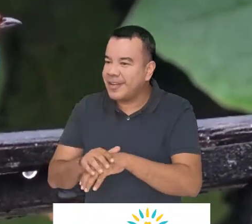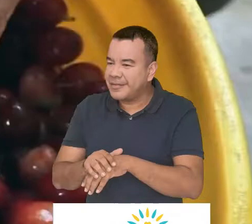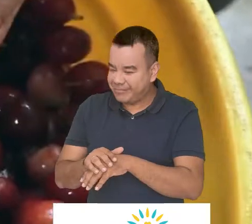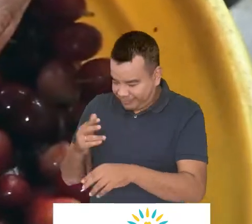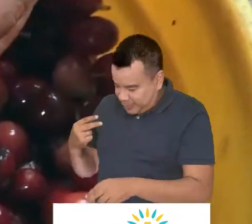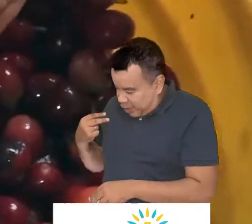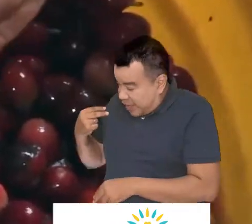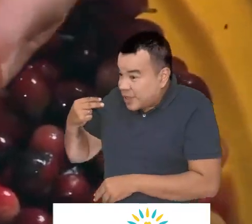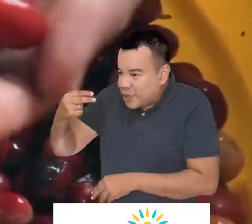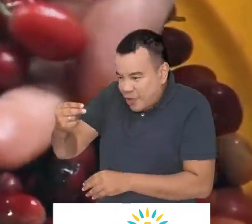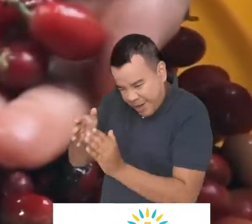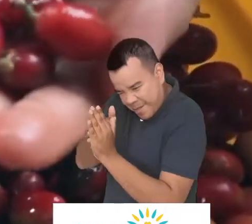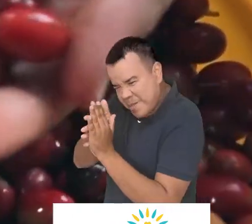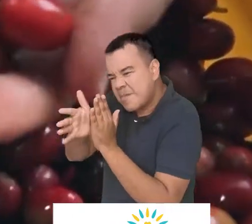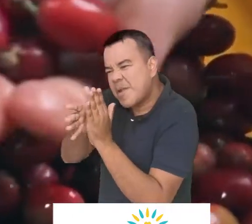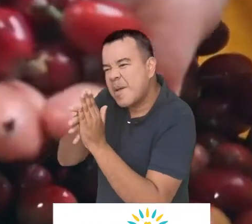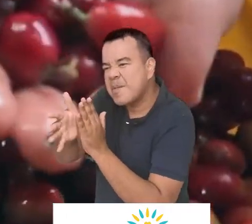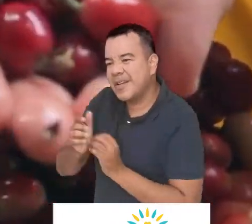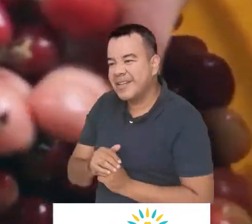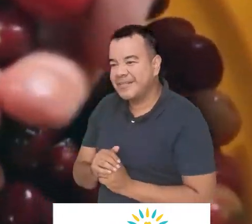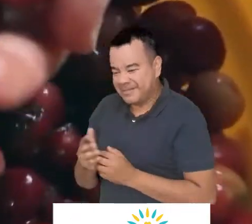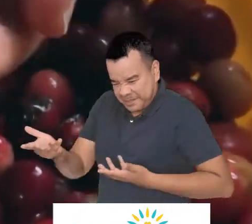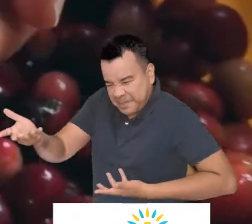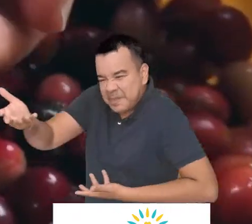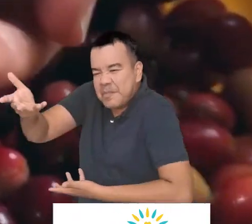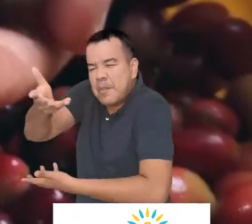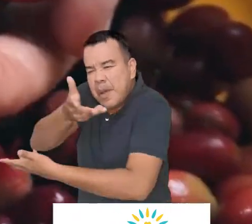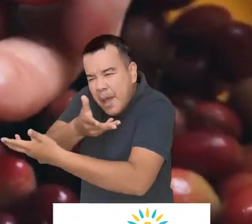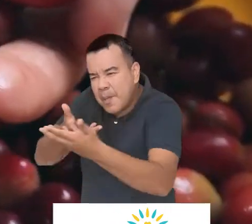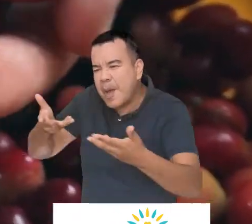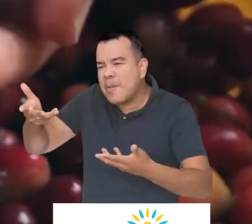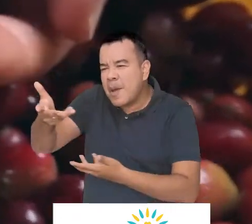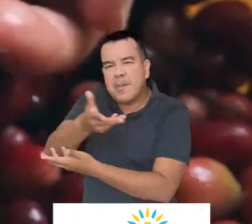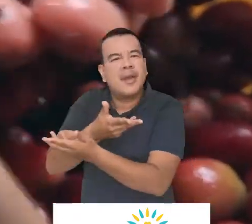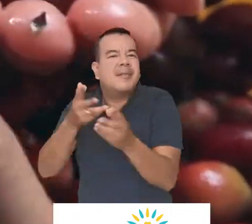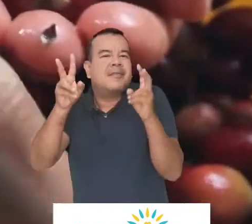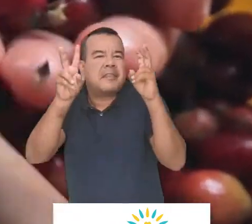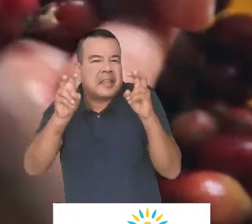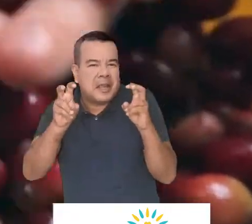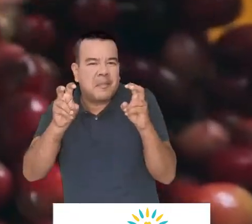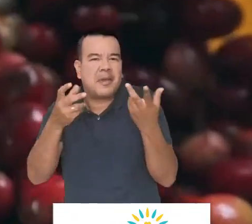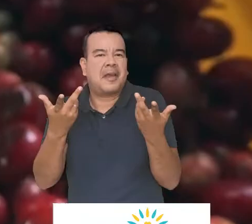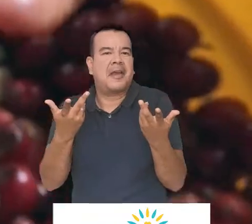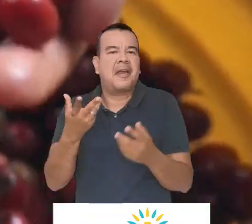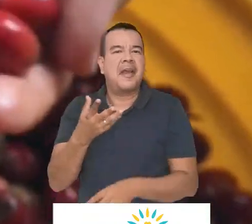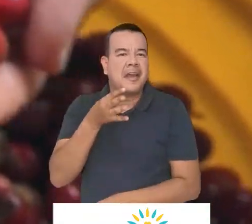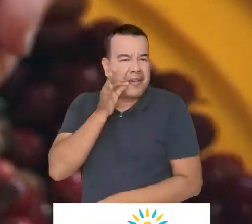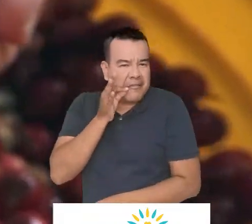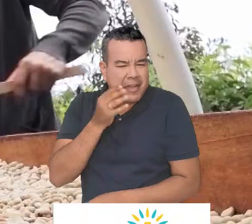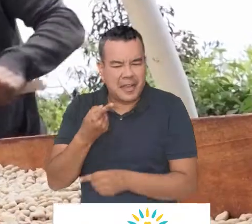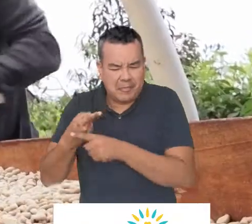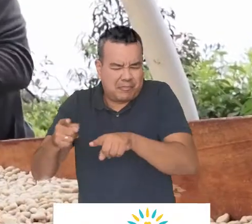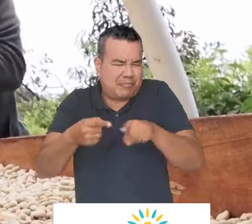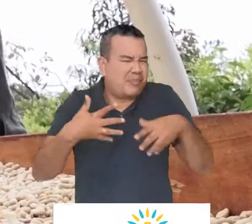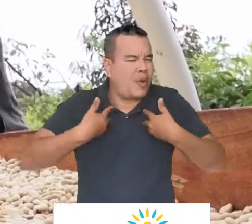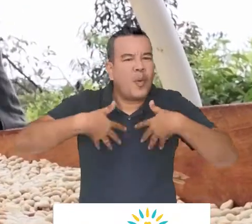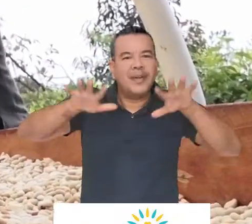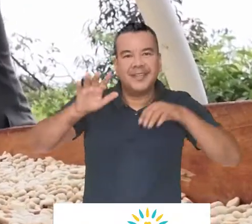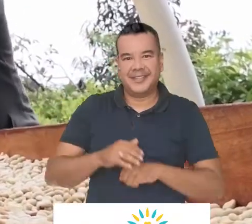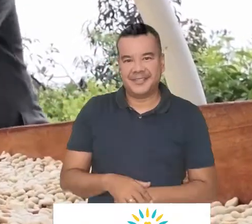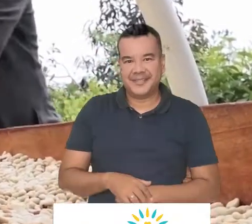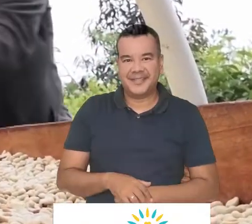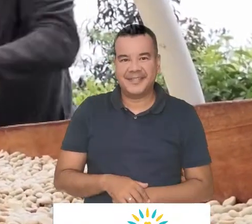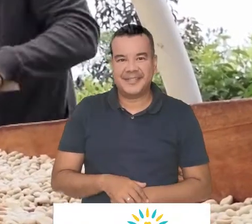a que escuchen nuestras historias, a que compartan con nosotros, incluso más allá del café.